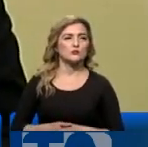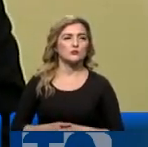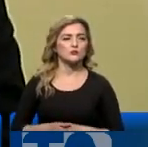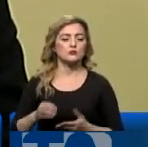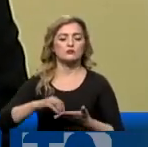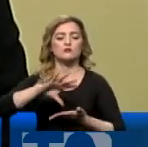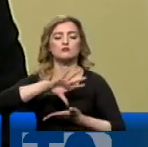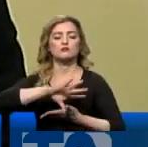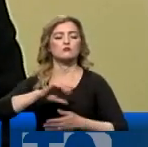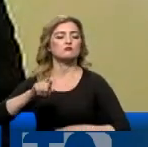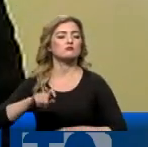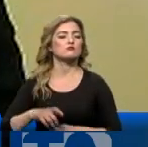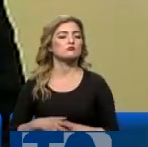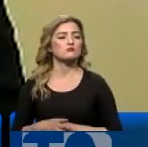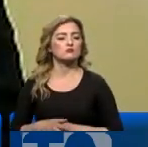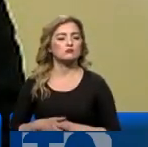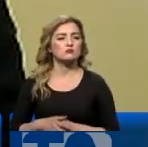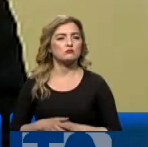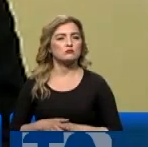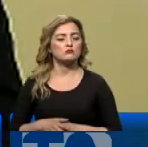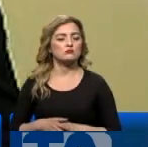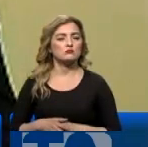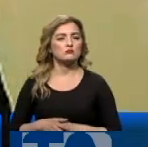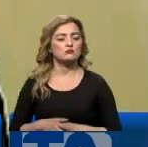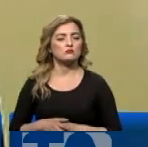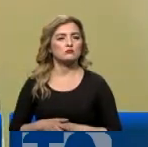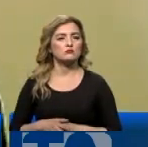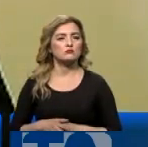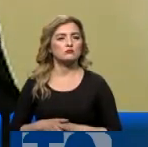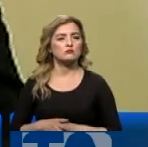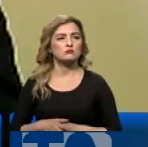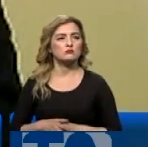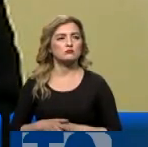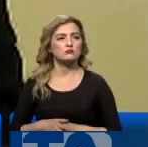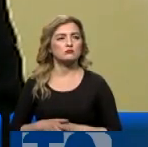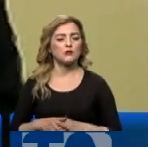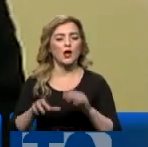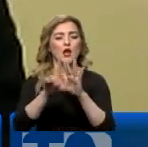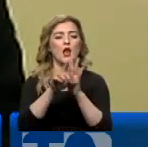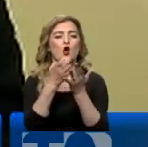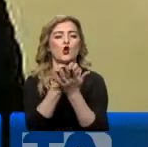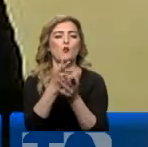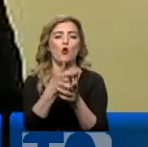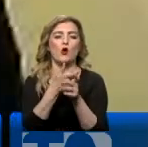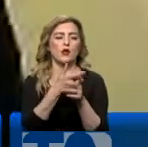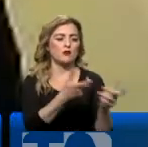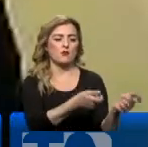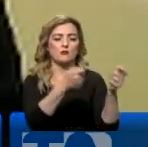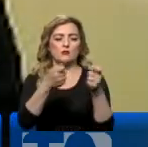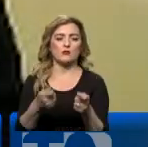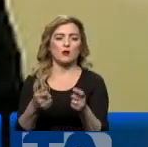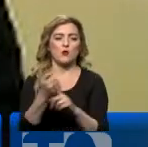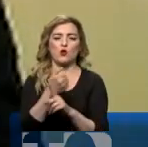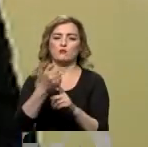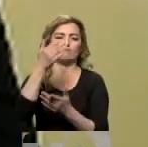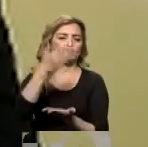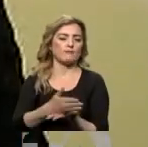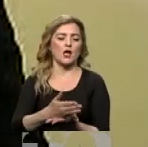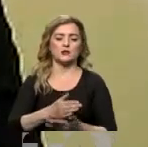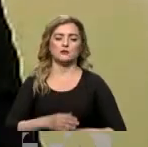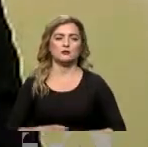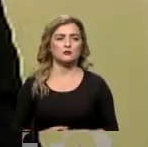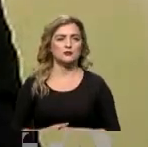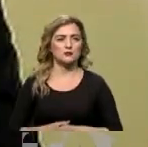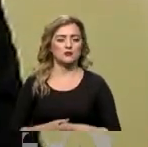Asamblea también reciba la posibilidad de tener la ley económica urgente. No más violencia, no